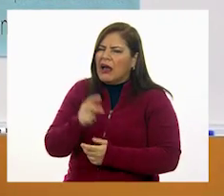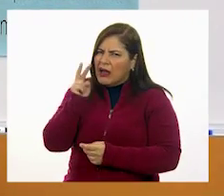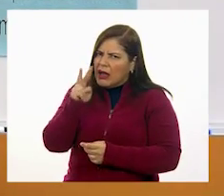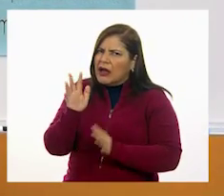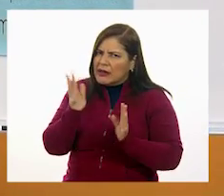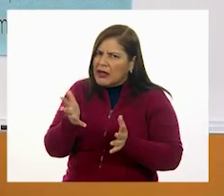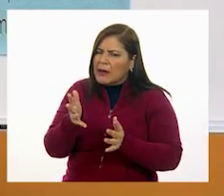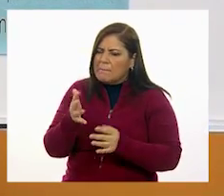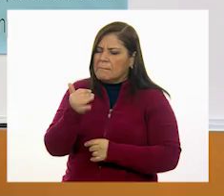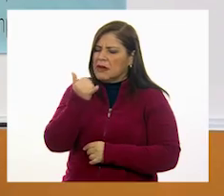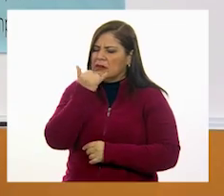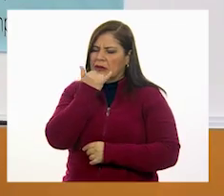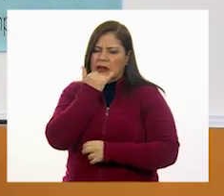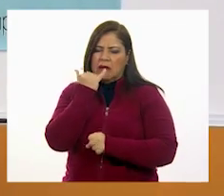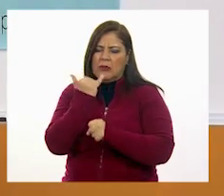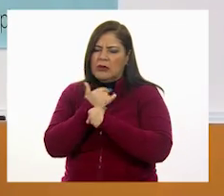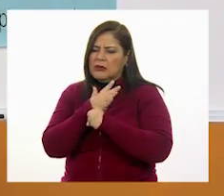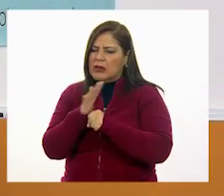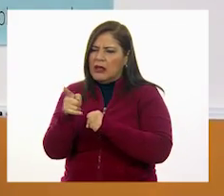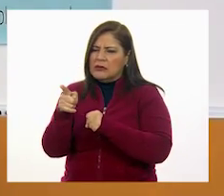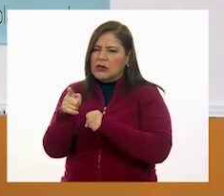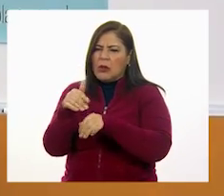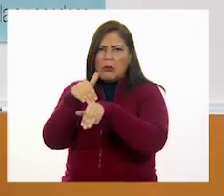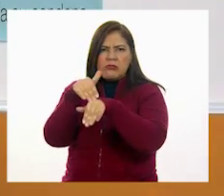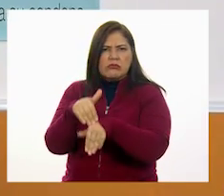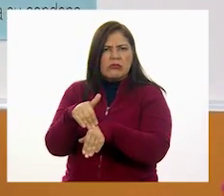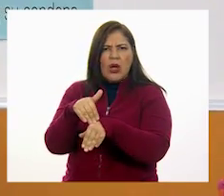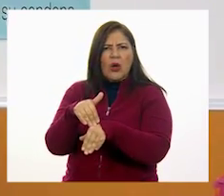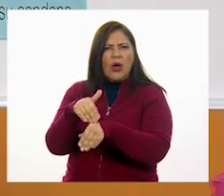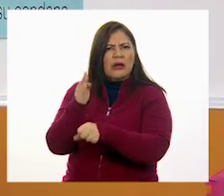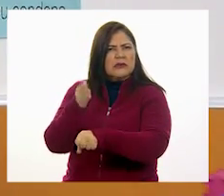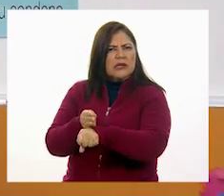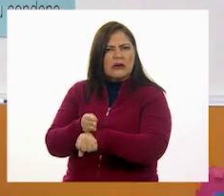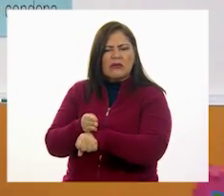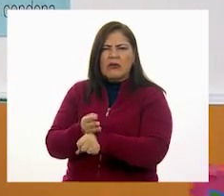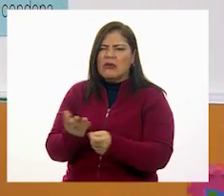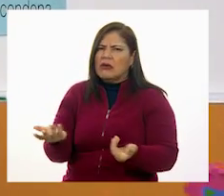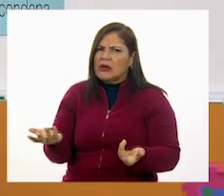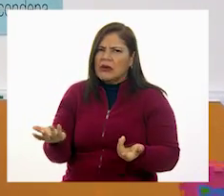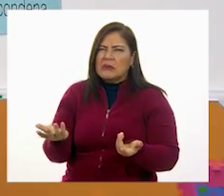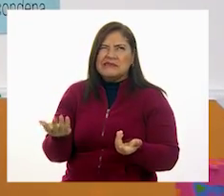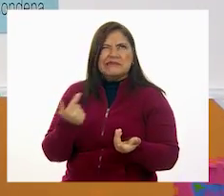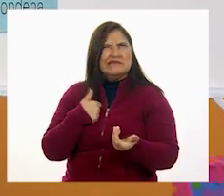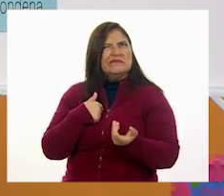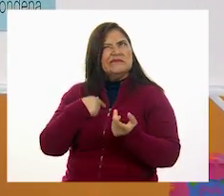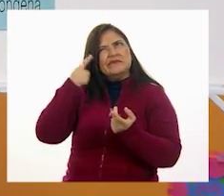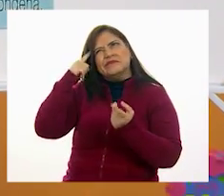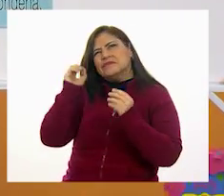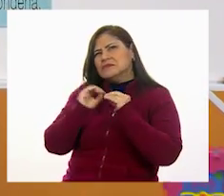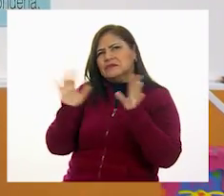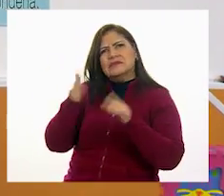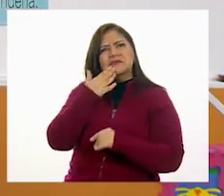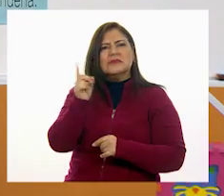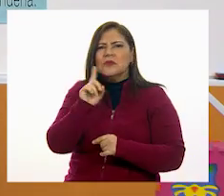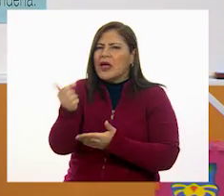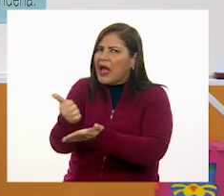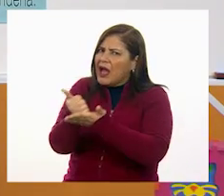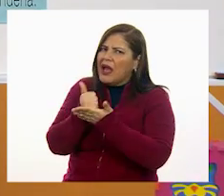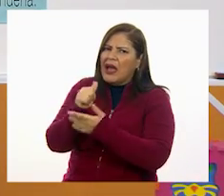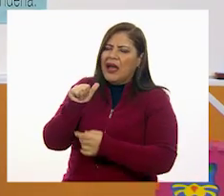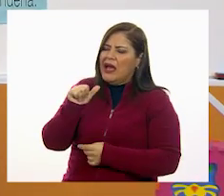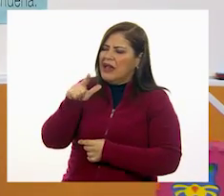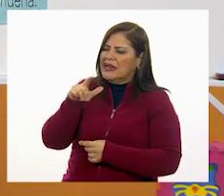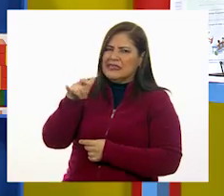niños? Perdón. Imposible que cumpla su condena. No me queda muy claro, Alexia. ¿Me puedes ayudar